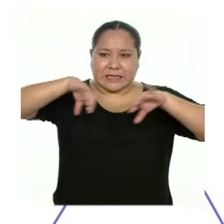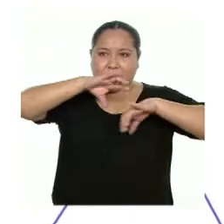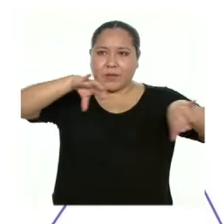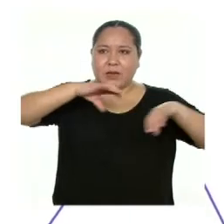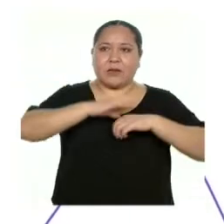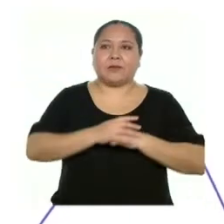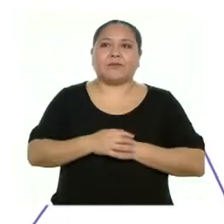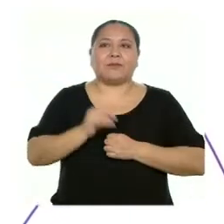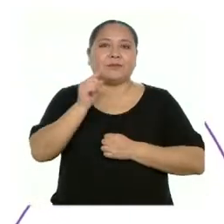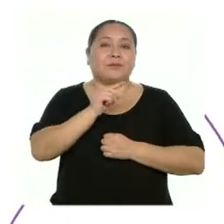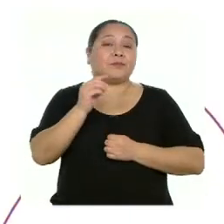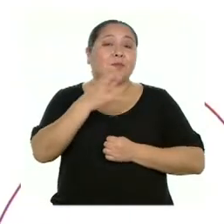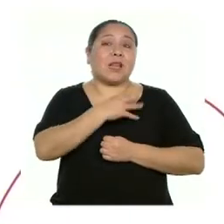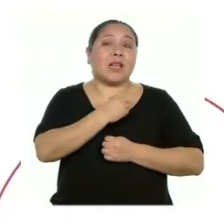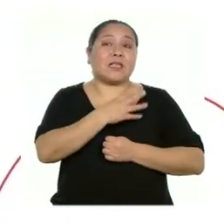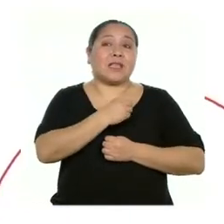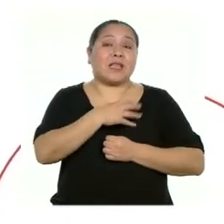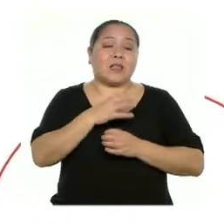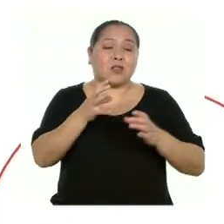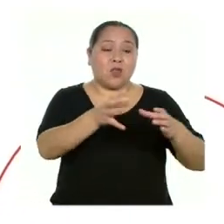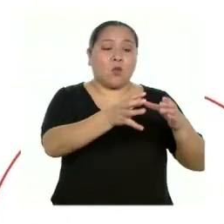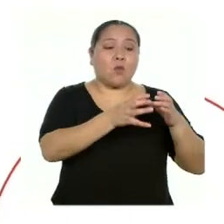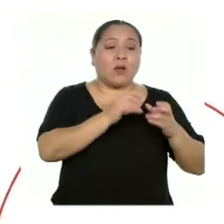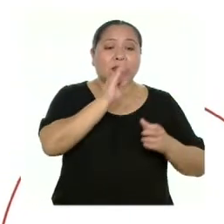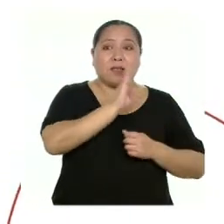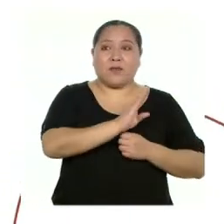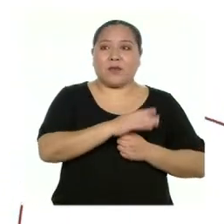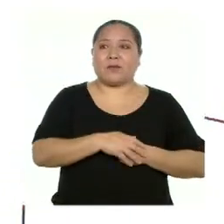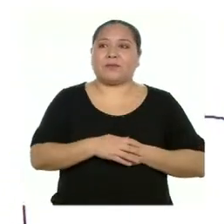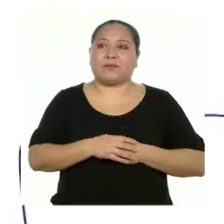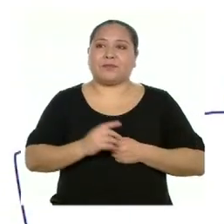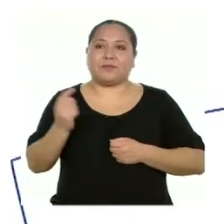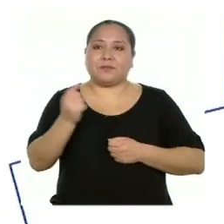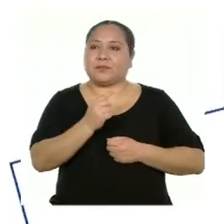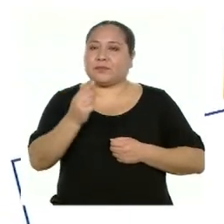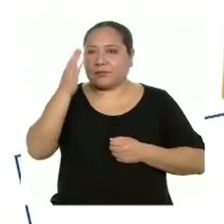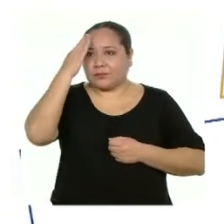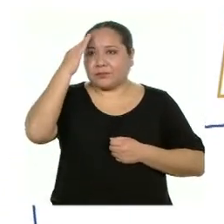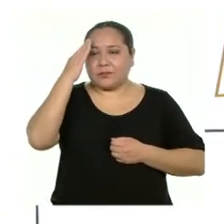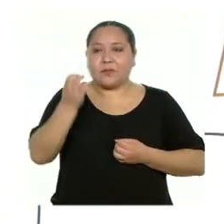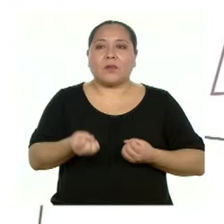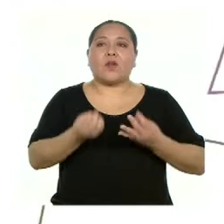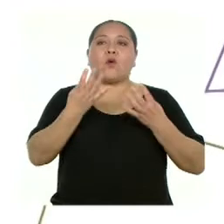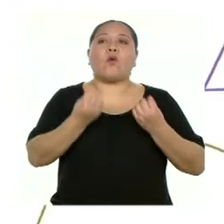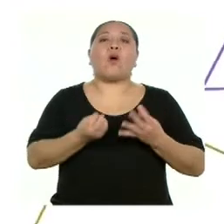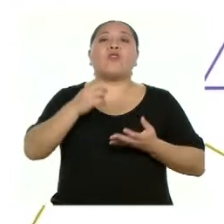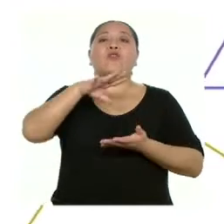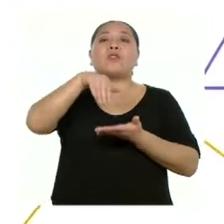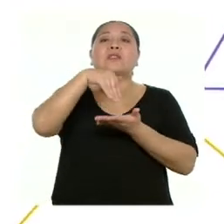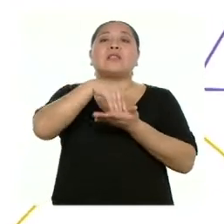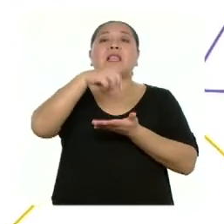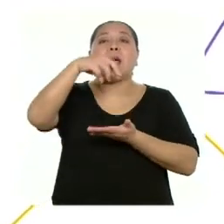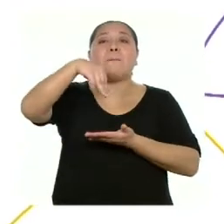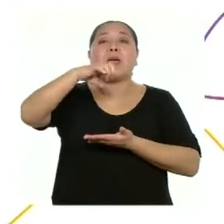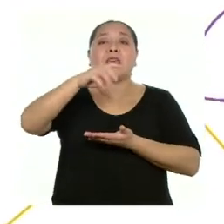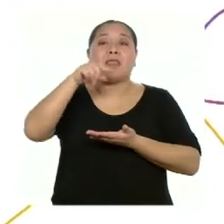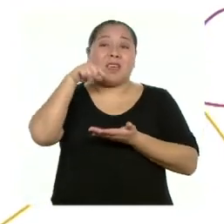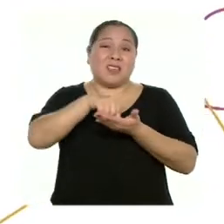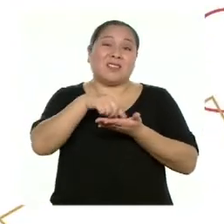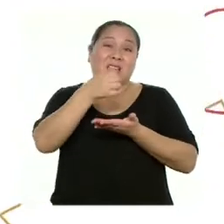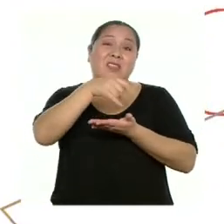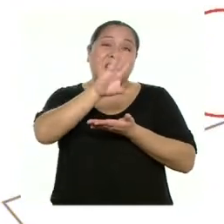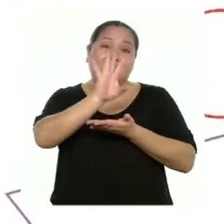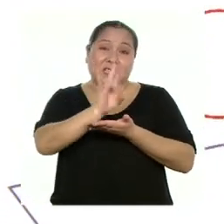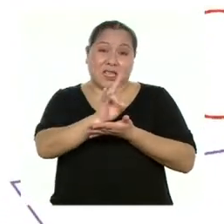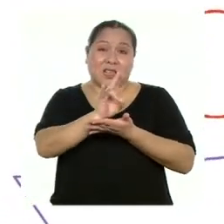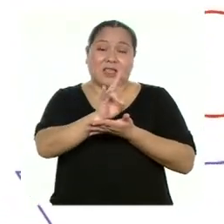Determinamos la varianza para las edades de la muestra B. Lo primero de todo es saber cuánto vale la media. Para nuestro caso es